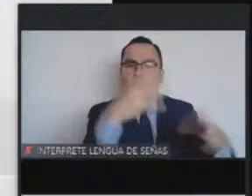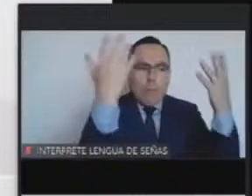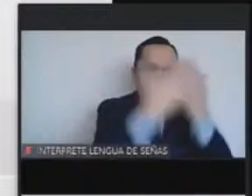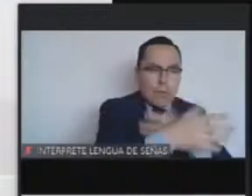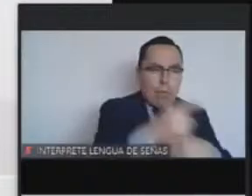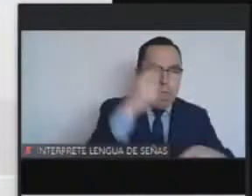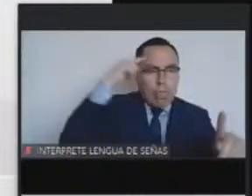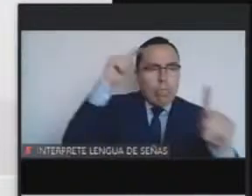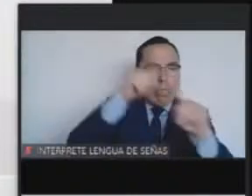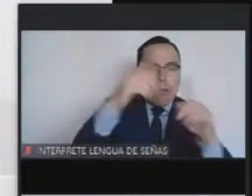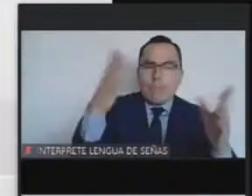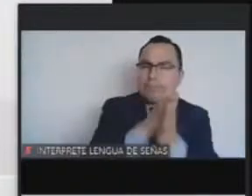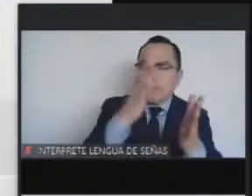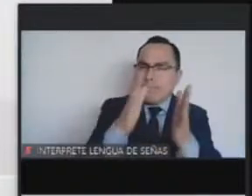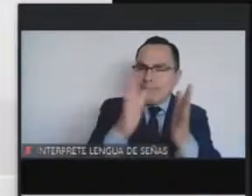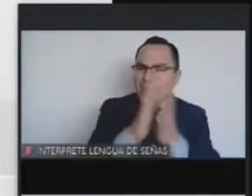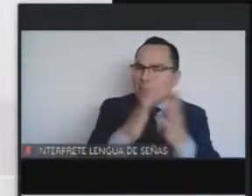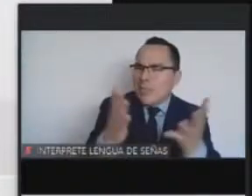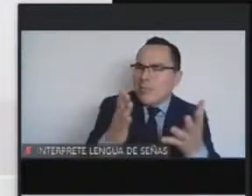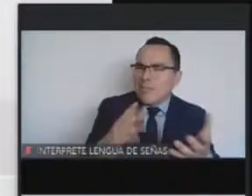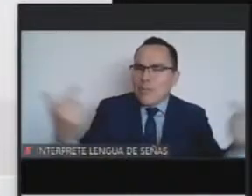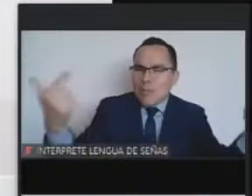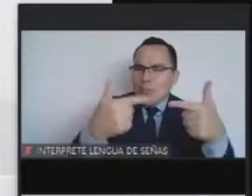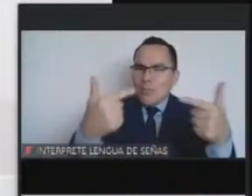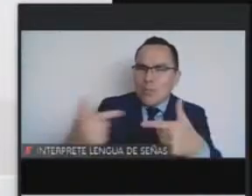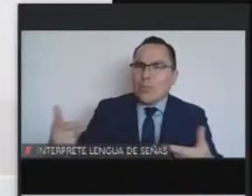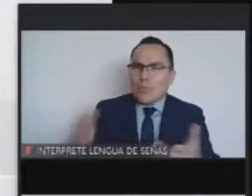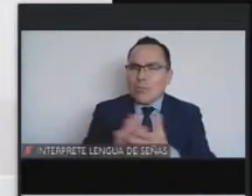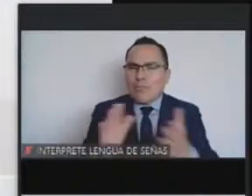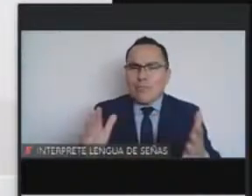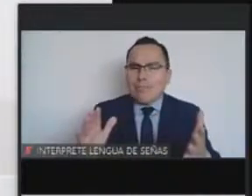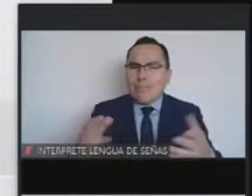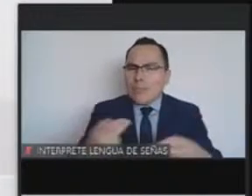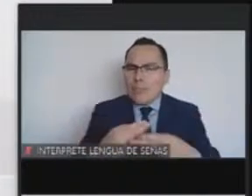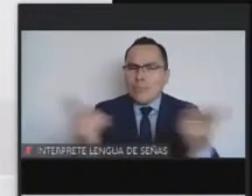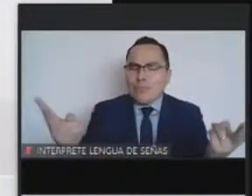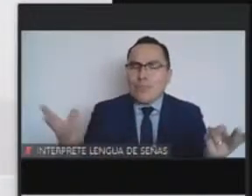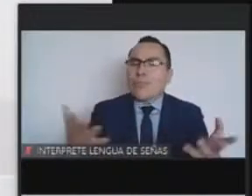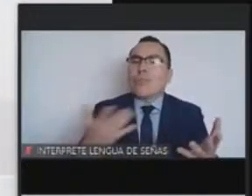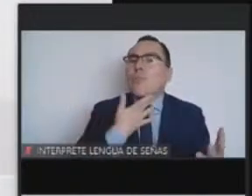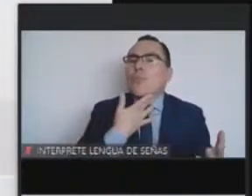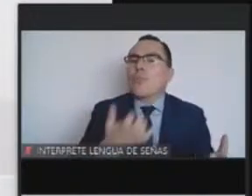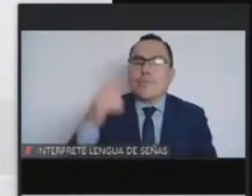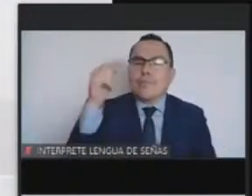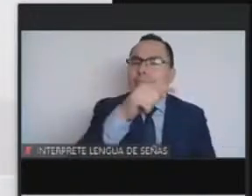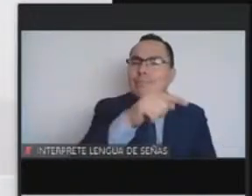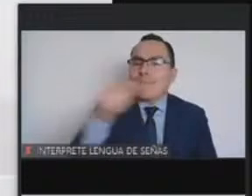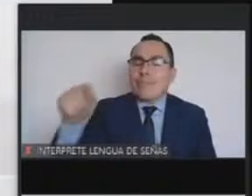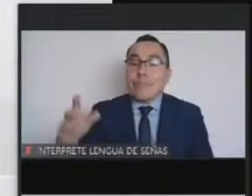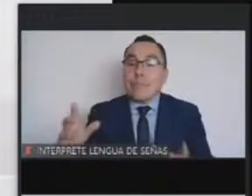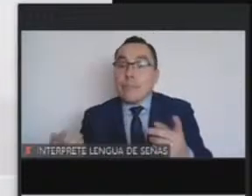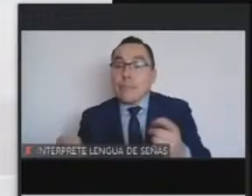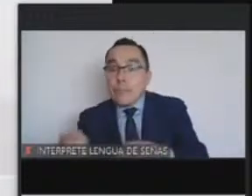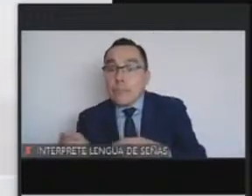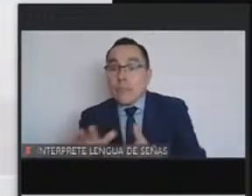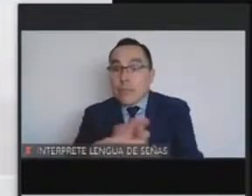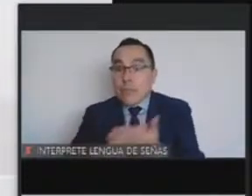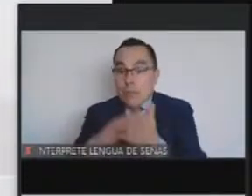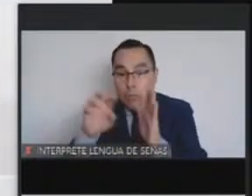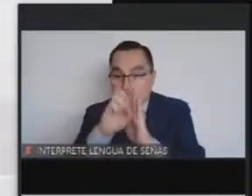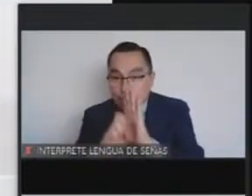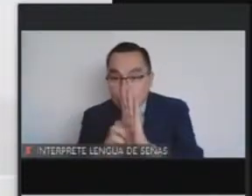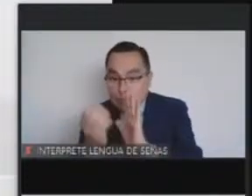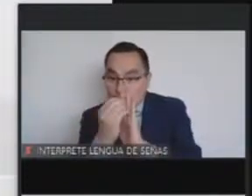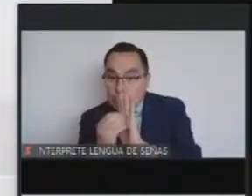objetivos de política pública y esencialmente los efectos que tienen en la opacidad de los procedimientos. De nuevo,